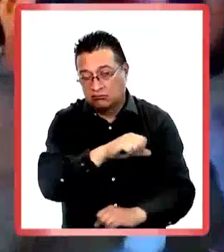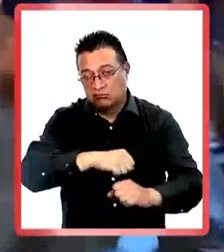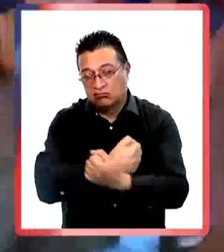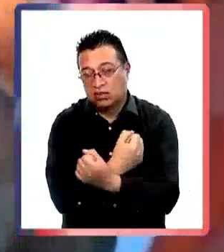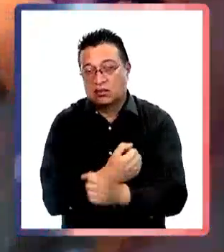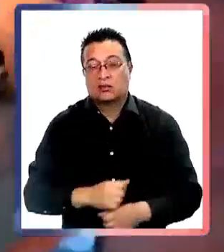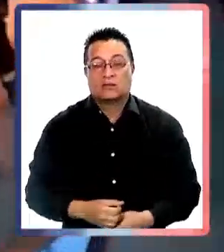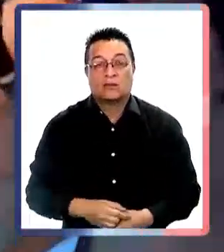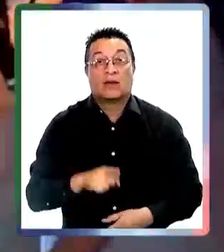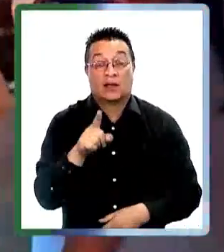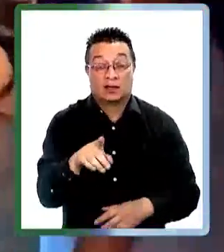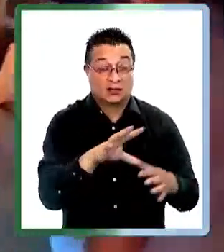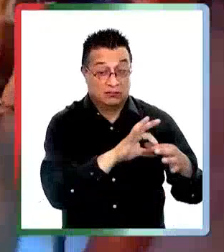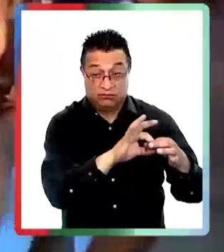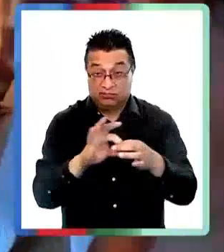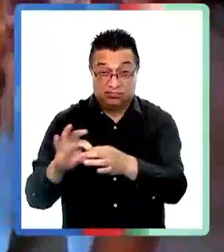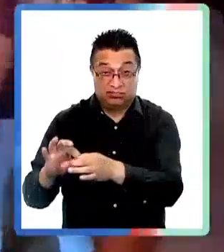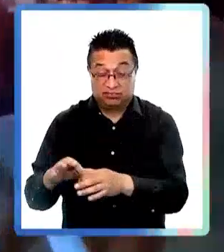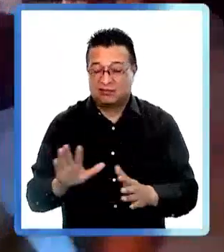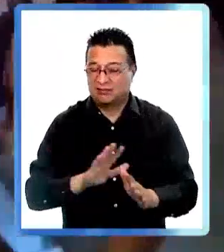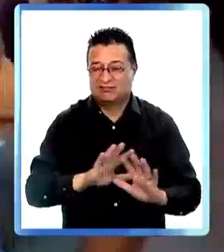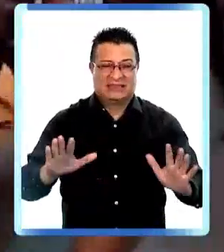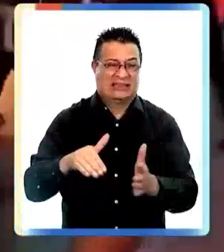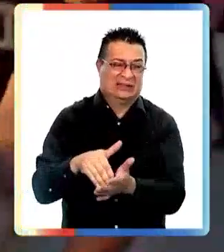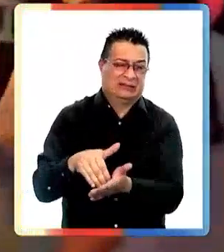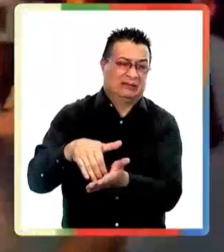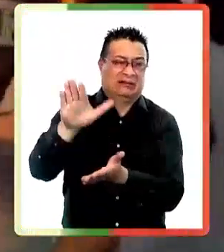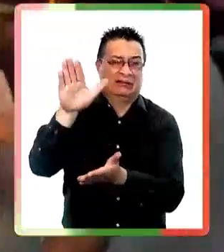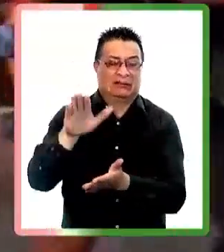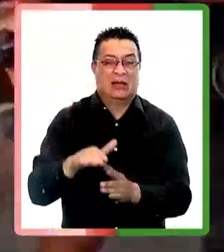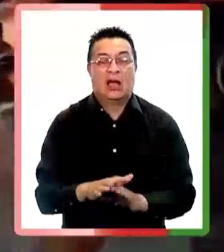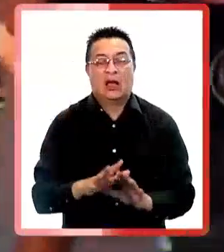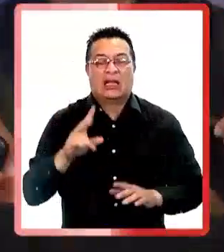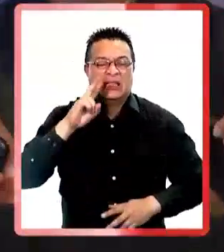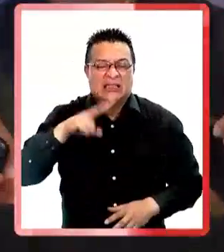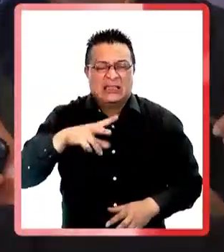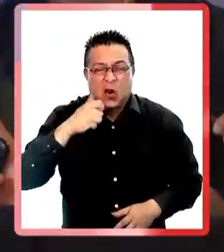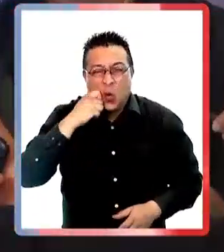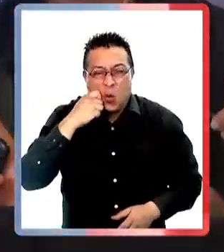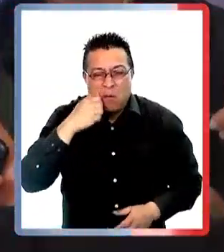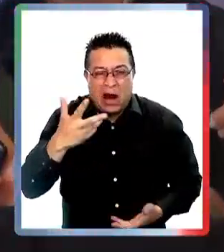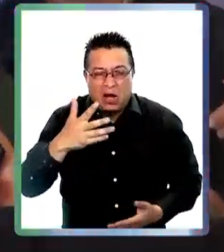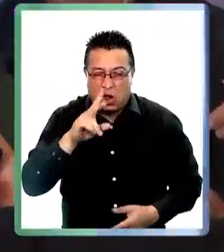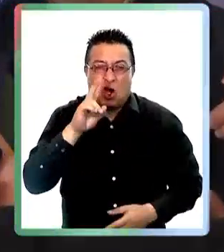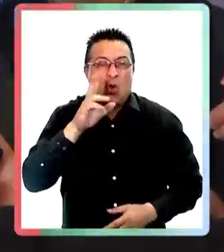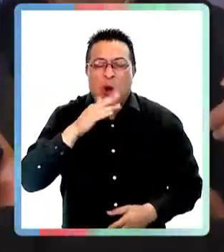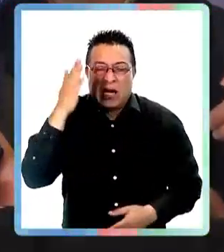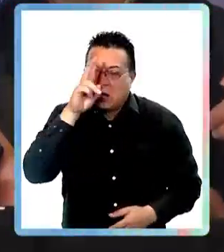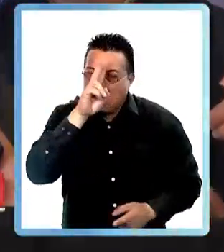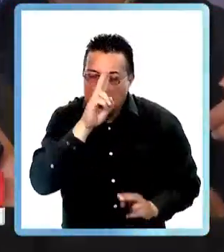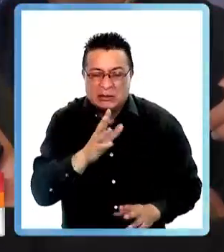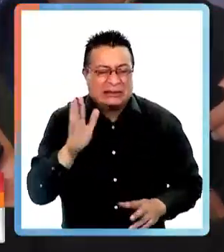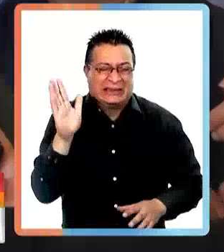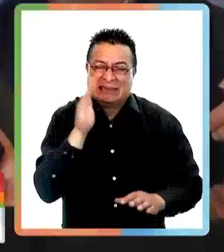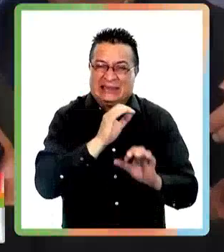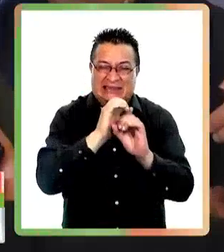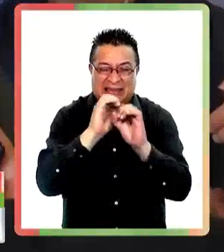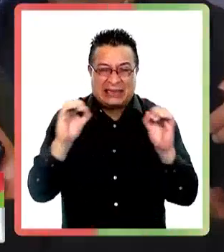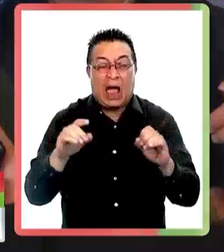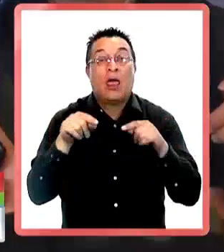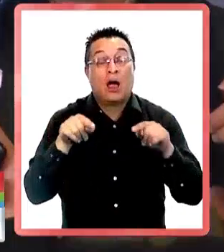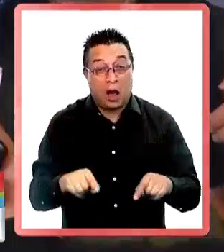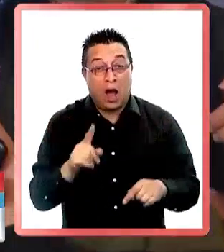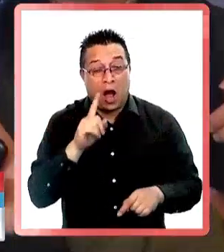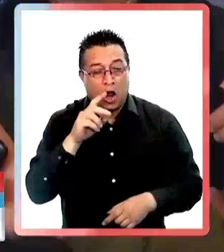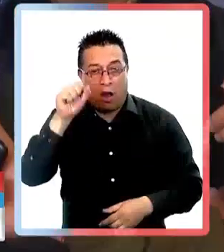son hechos que son no solamente repudiables sino que son inhumanos porque no tienen ninguna consideración estamos viviendo tenemos a